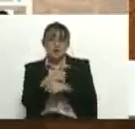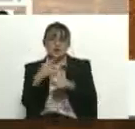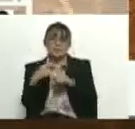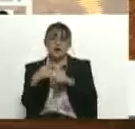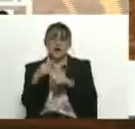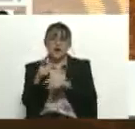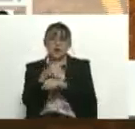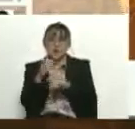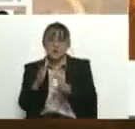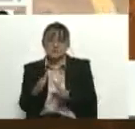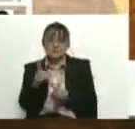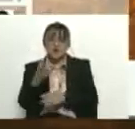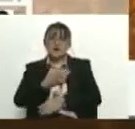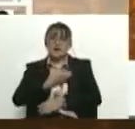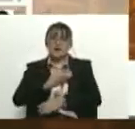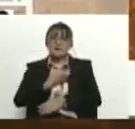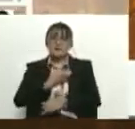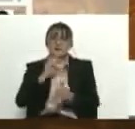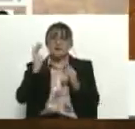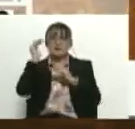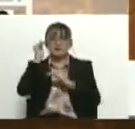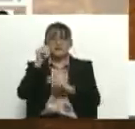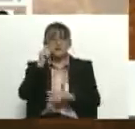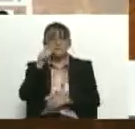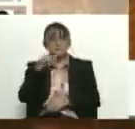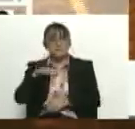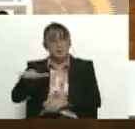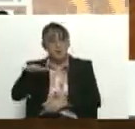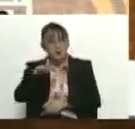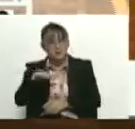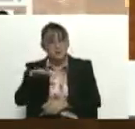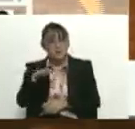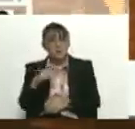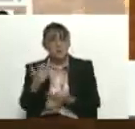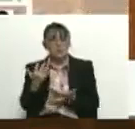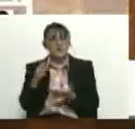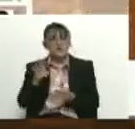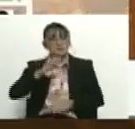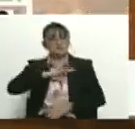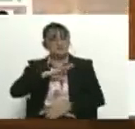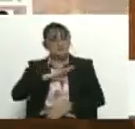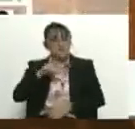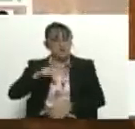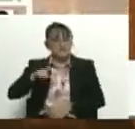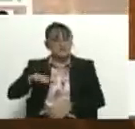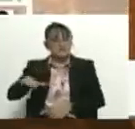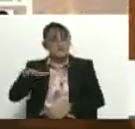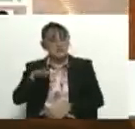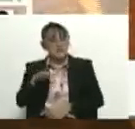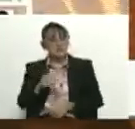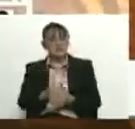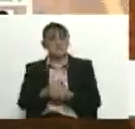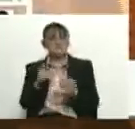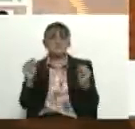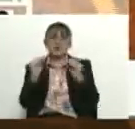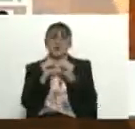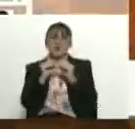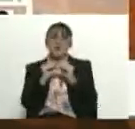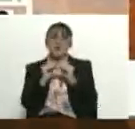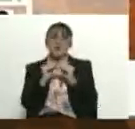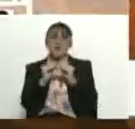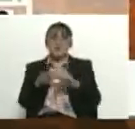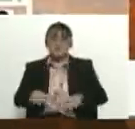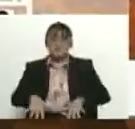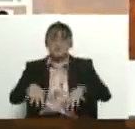toda su gente la alcaldía para atender a esta población bueno en todas sus necesidades producto de estas contingencia de la crecida